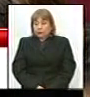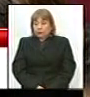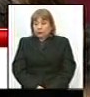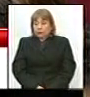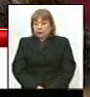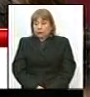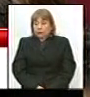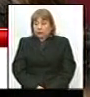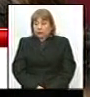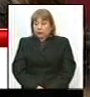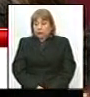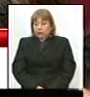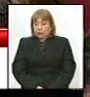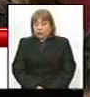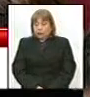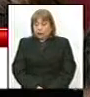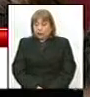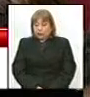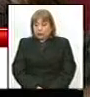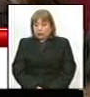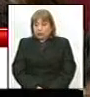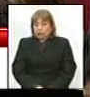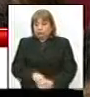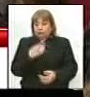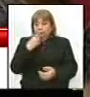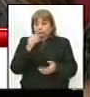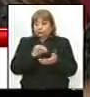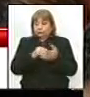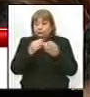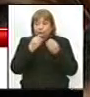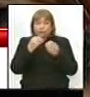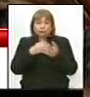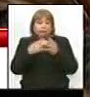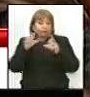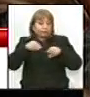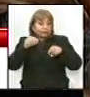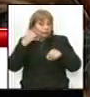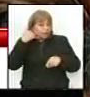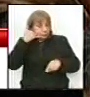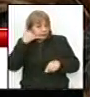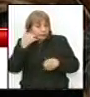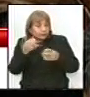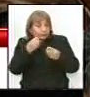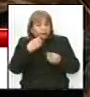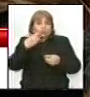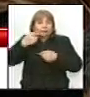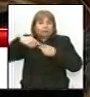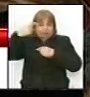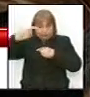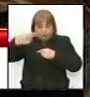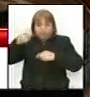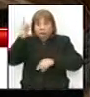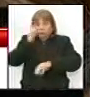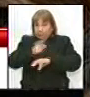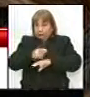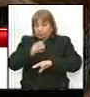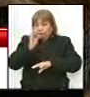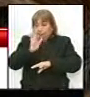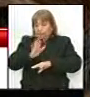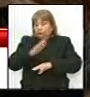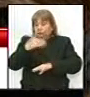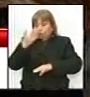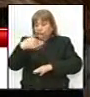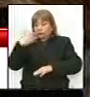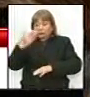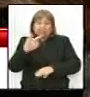se va a decir se ha dicho también a los audios joven señores nuestros eso se va a ver en las próximas denuncias porque yo también